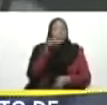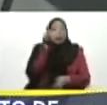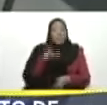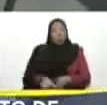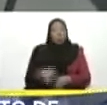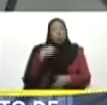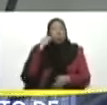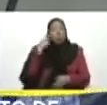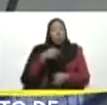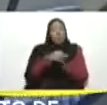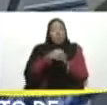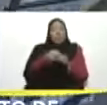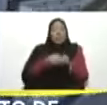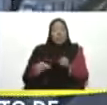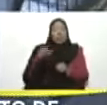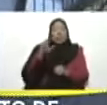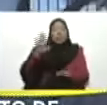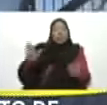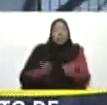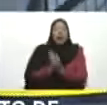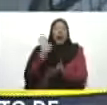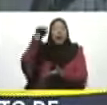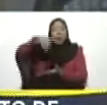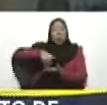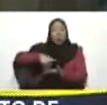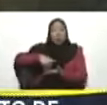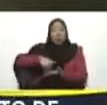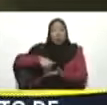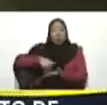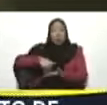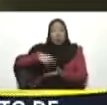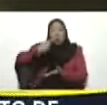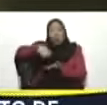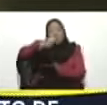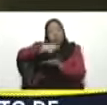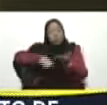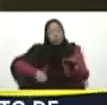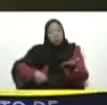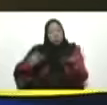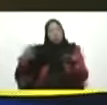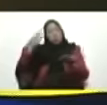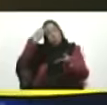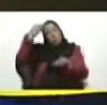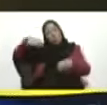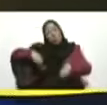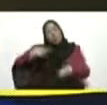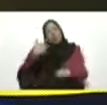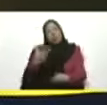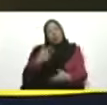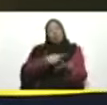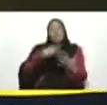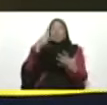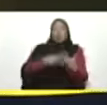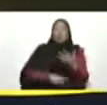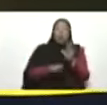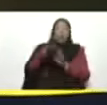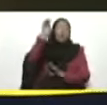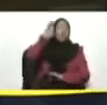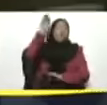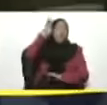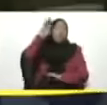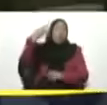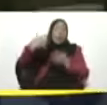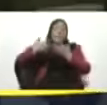municipio Bolívar del estado de Aragua, hayamos firmado estos tres grandes proyectos de futuro para